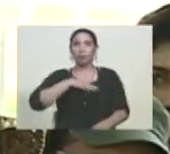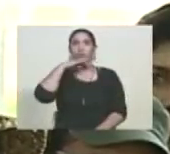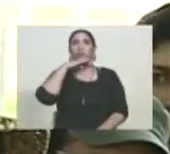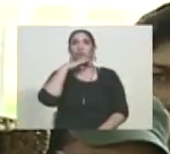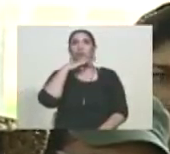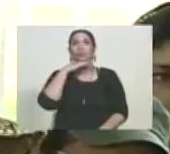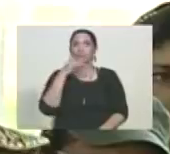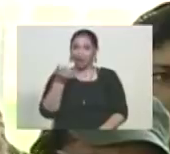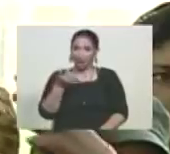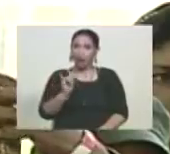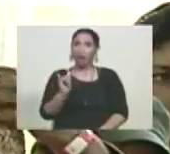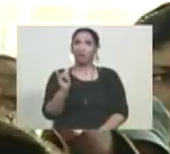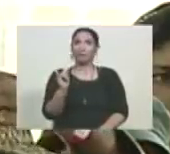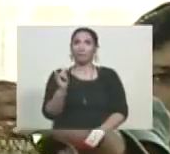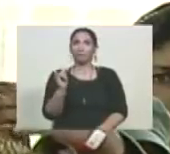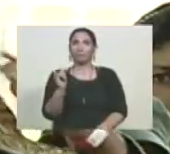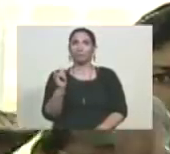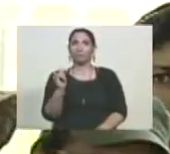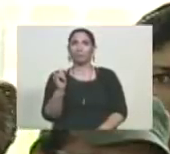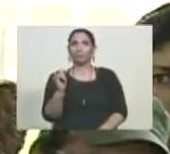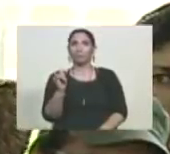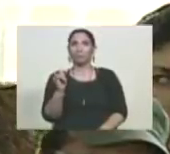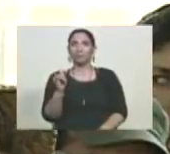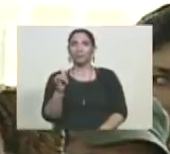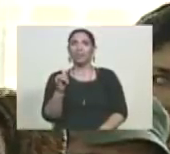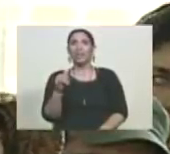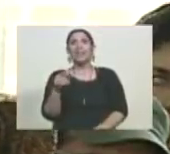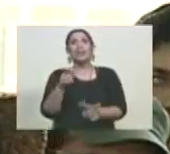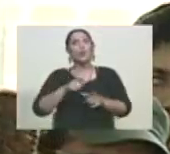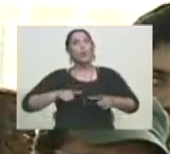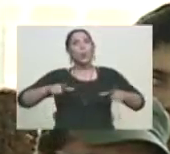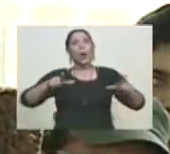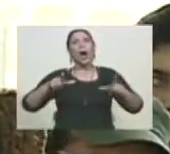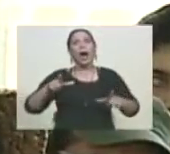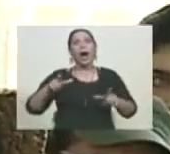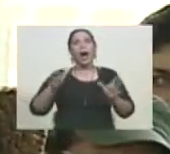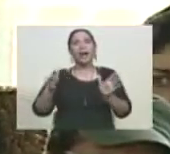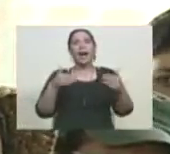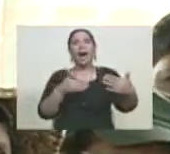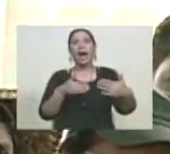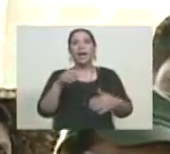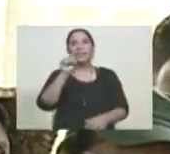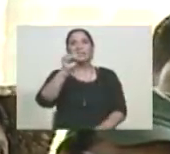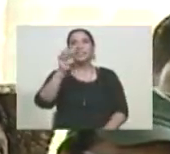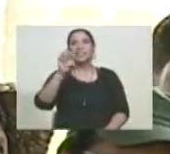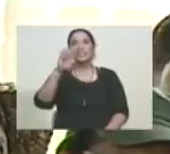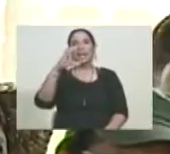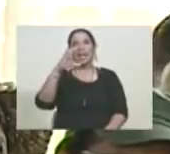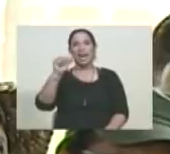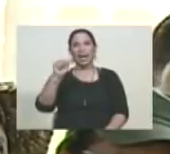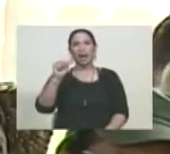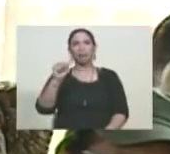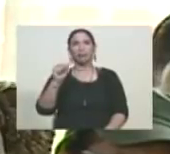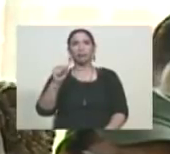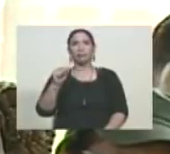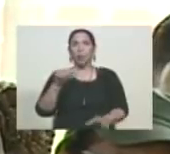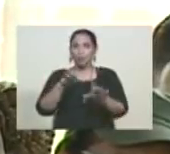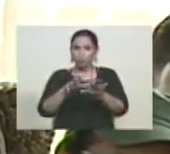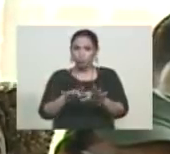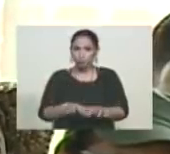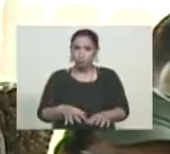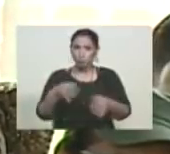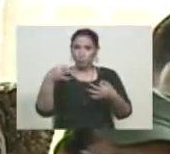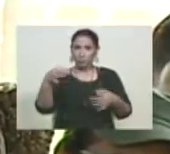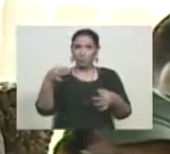está sucediendo en el sector de Caja Seca. Trámite administrativo por el INTI de muchos